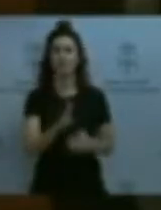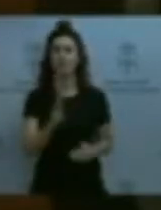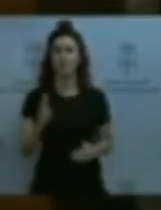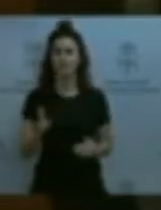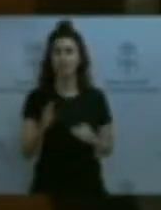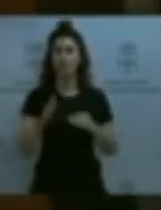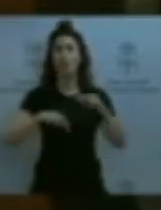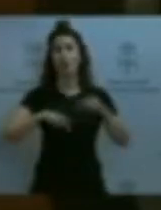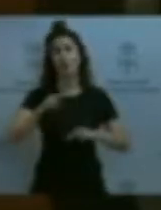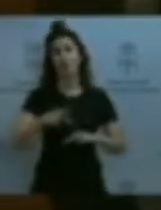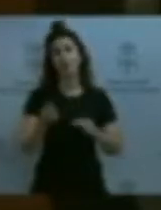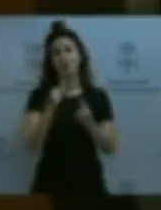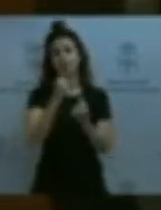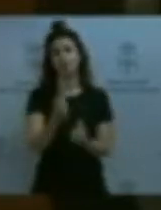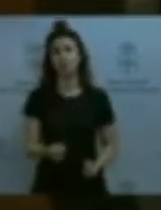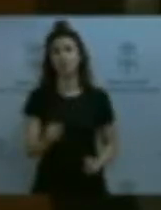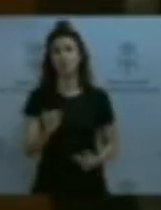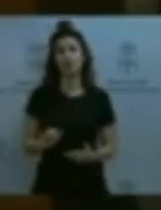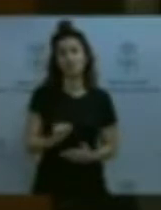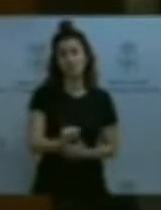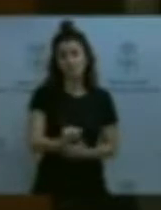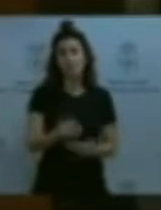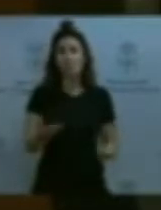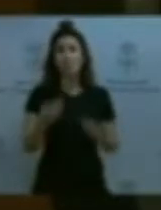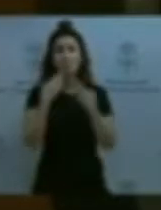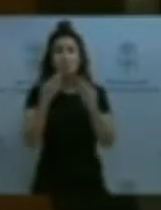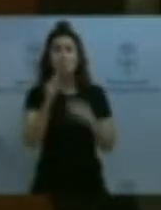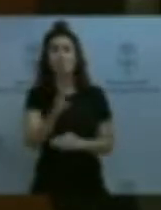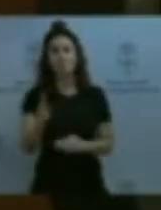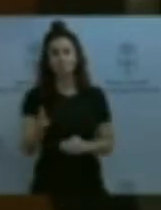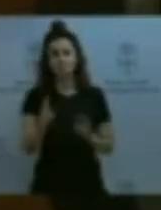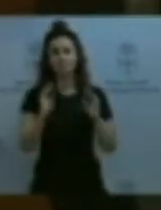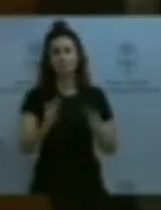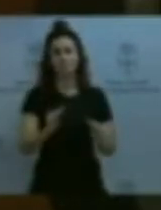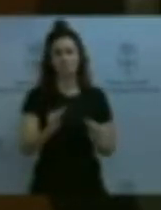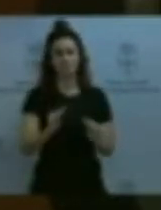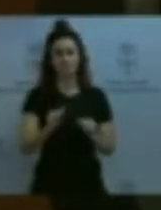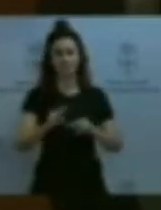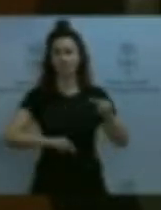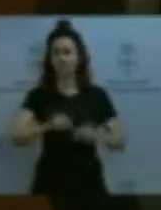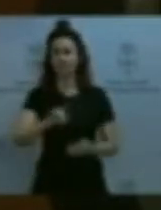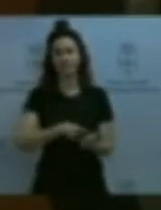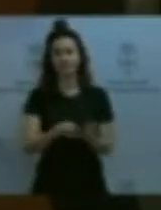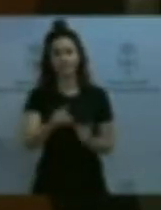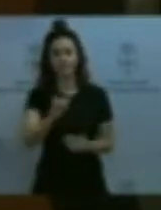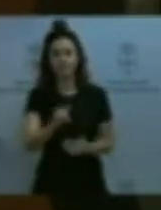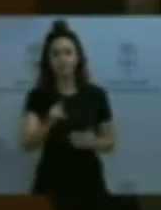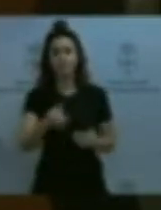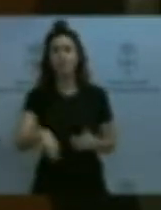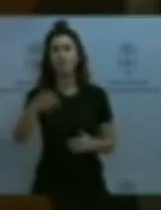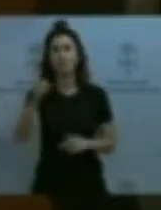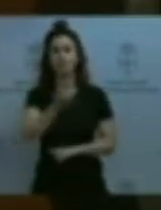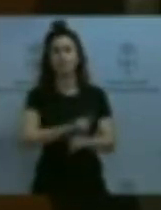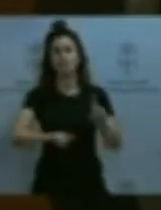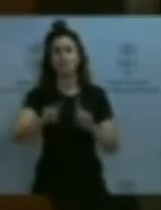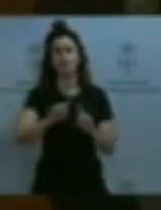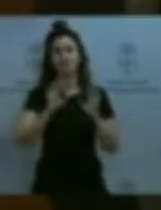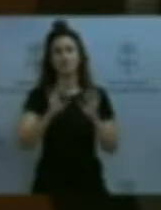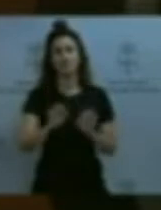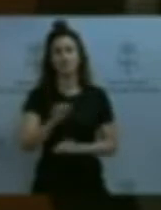gracias al partido popular esa obra tiene proyecto el único problema es que hubo un cambio de gobierno así señor consejero un cambio de gobierno